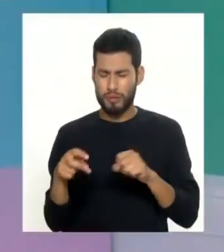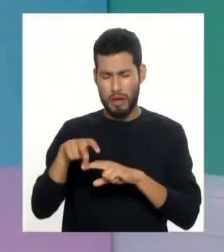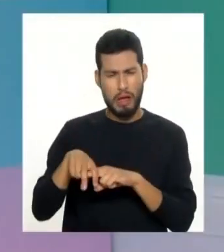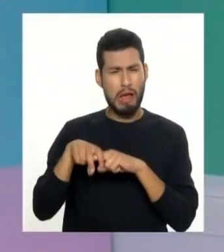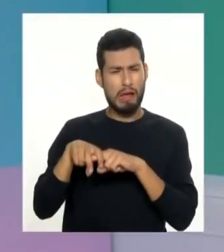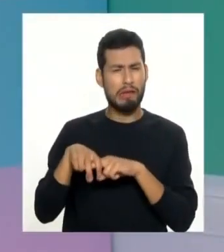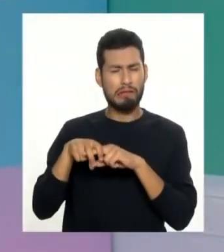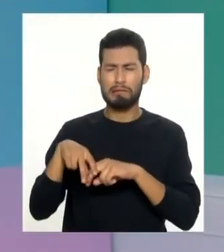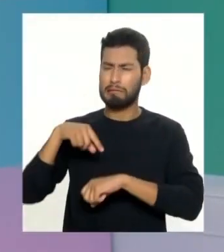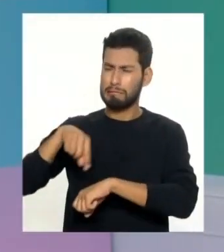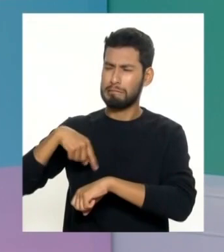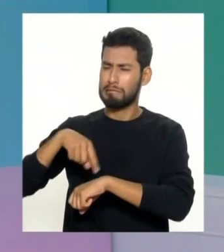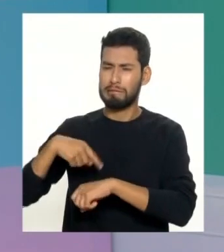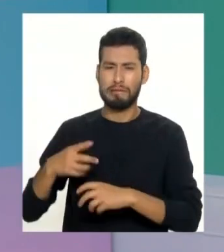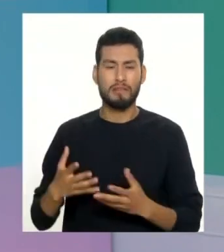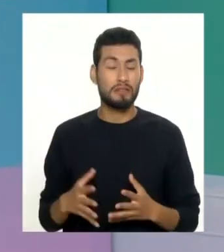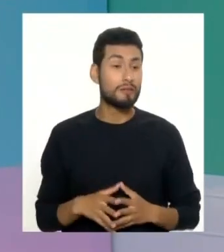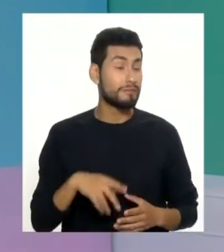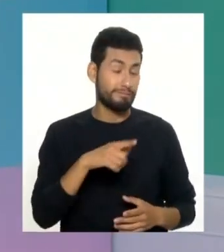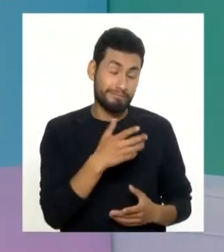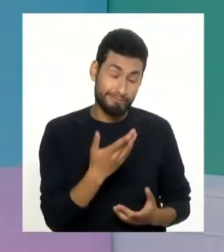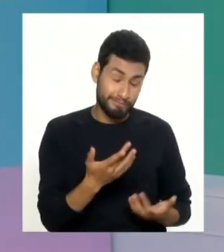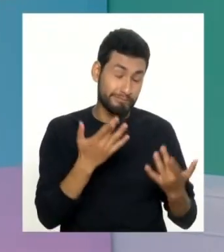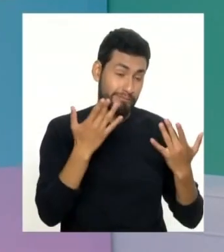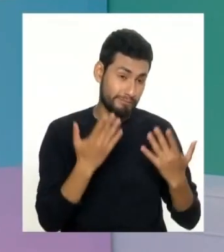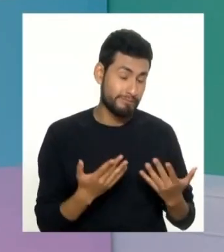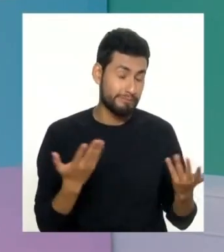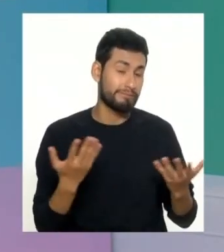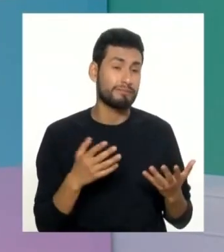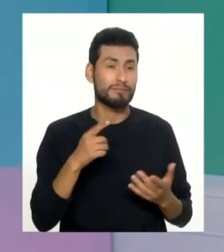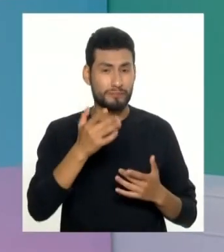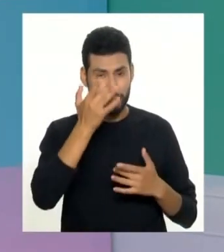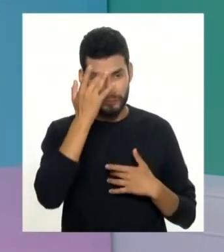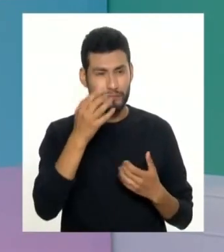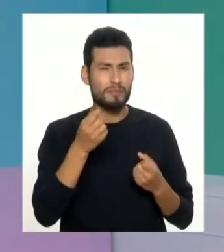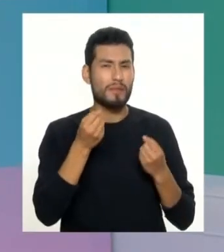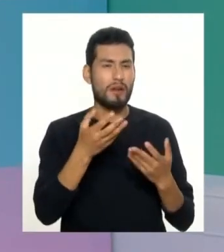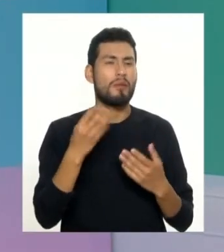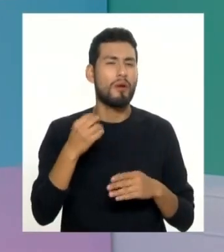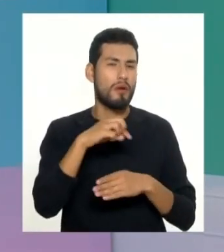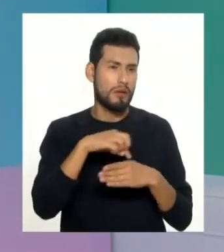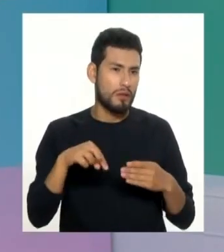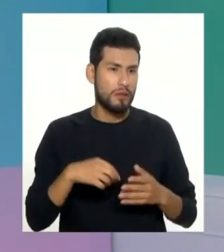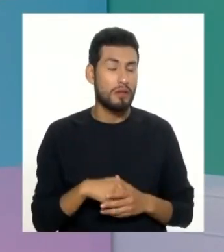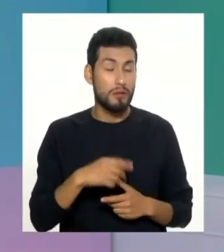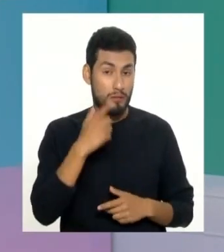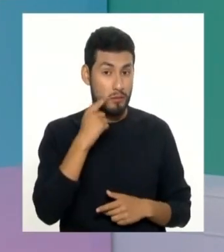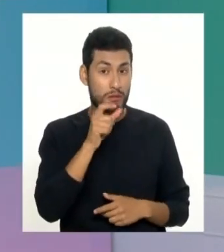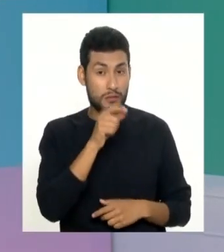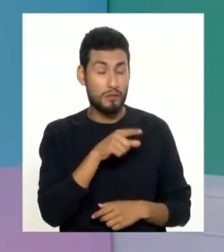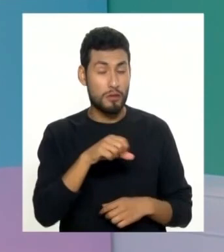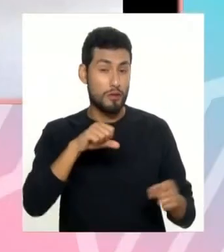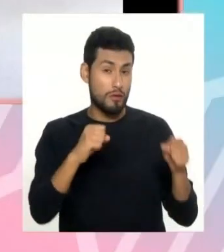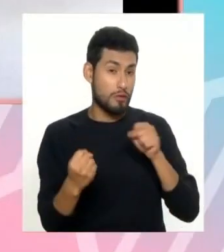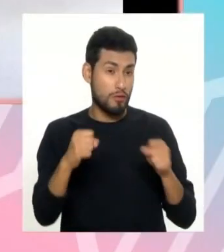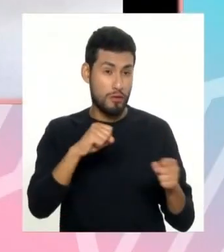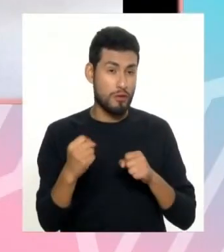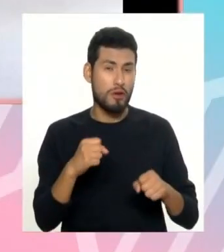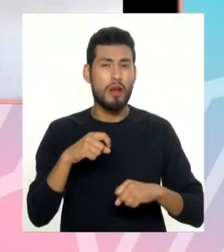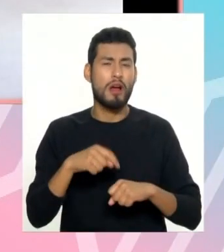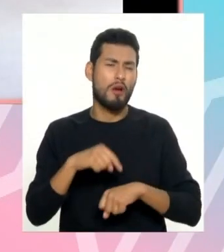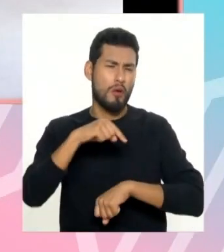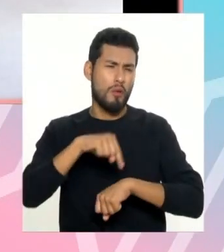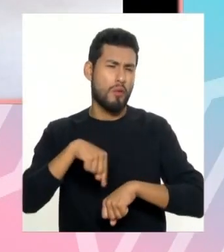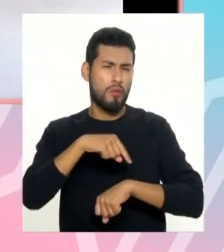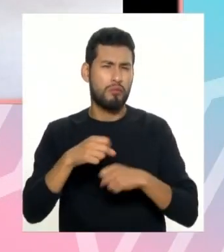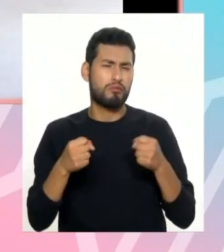Bueno, lamentablemente van a existir siempre enfermedades profesionales. Por ejemplo, el señor es chofer, ha estado mucho tiempo